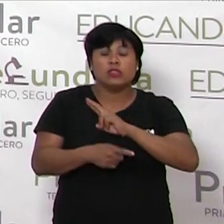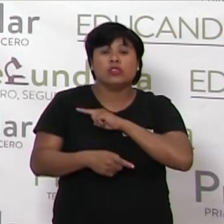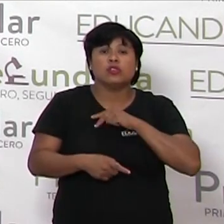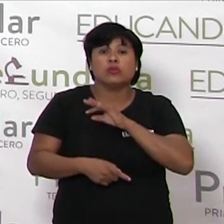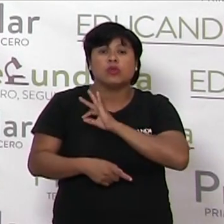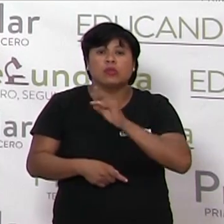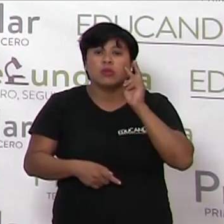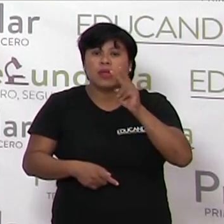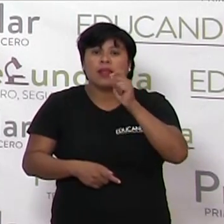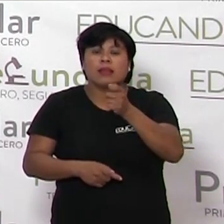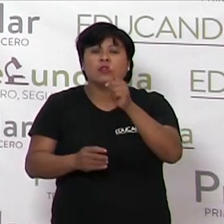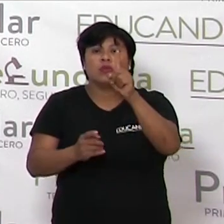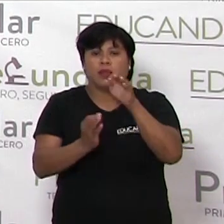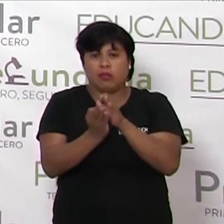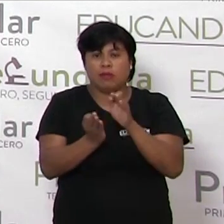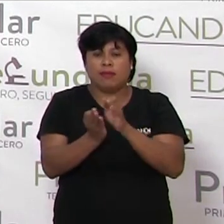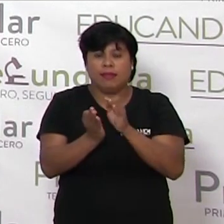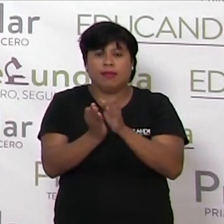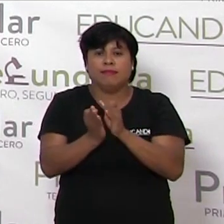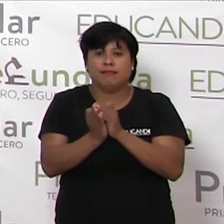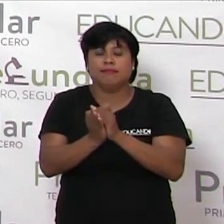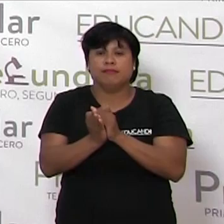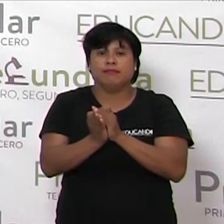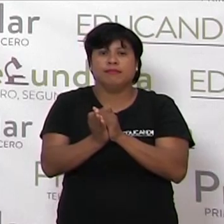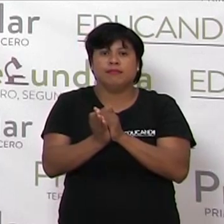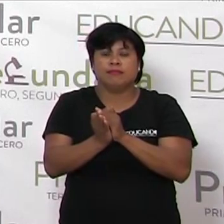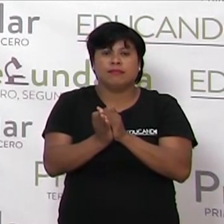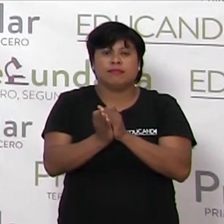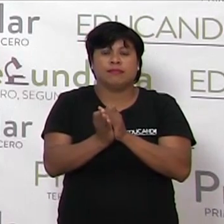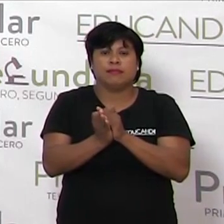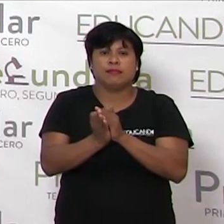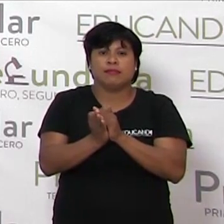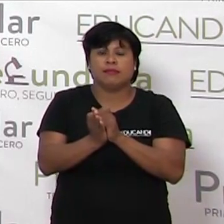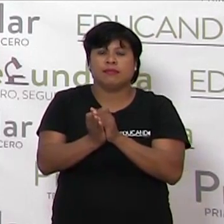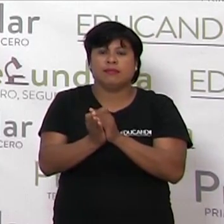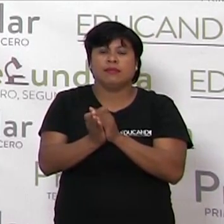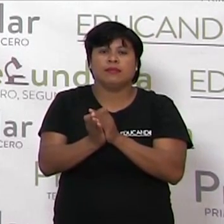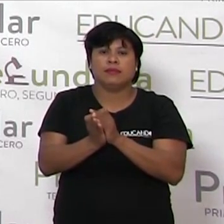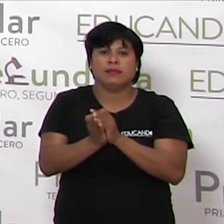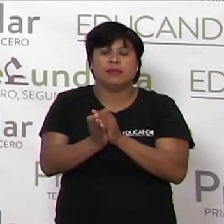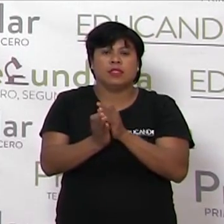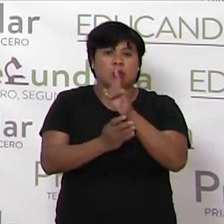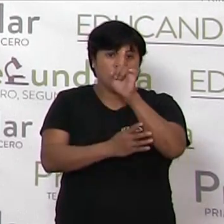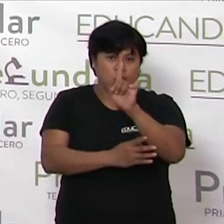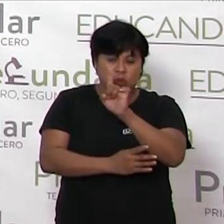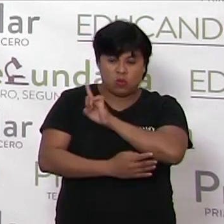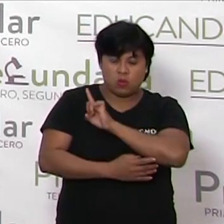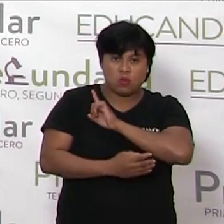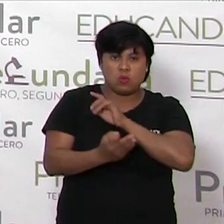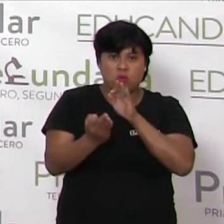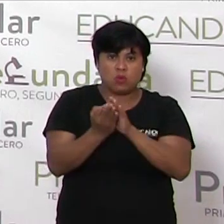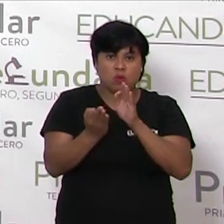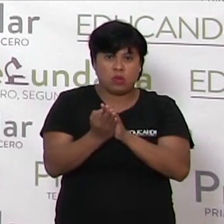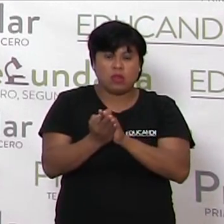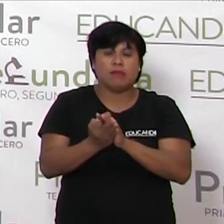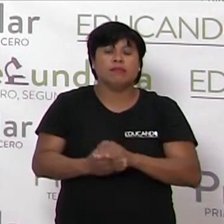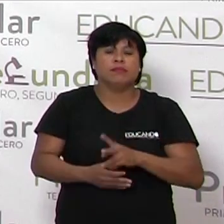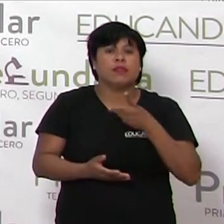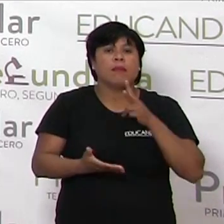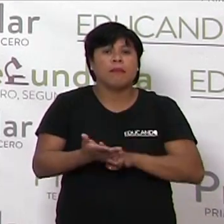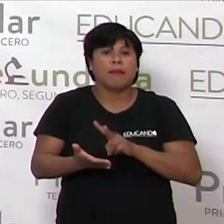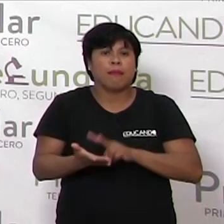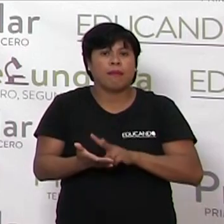Entonces podemos saber que una torta, voy a ponerlo, no con verde no, para que no se, vamos a ponerlo de